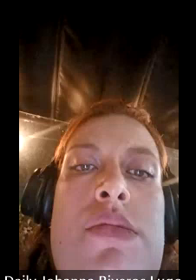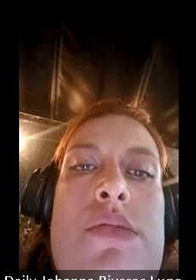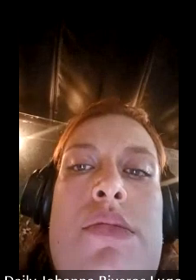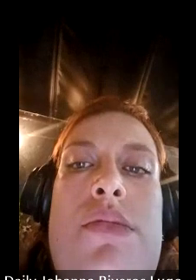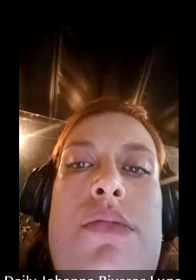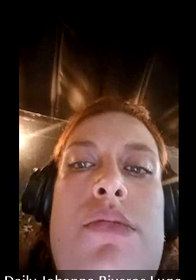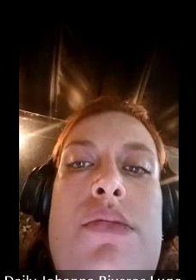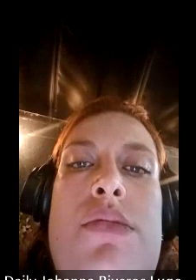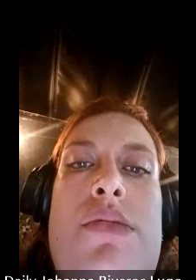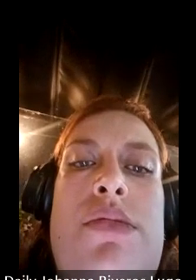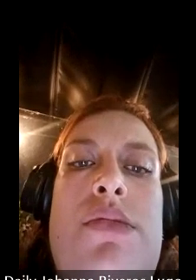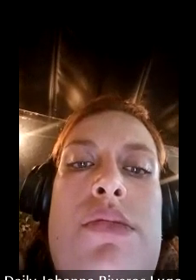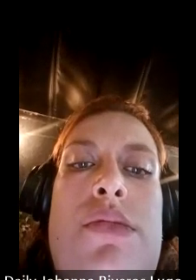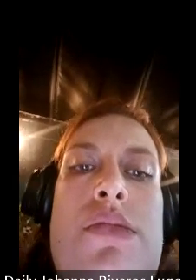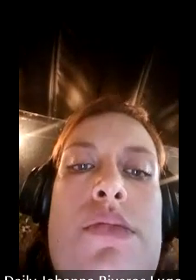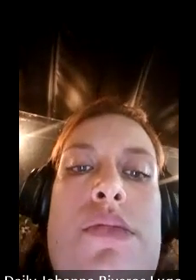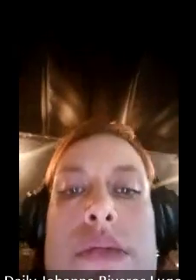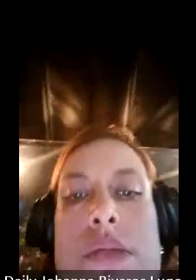1484 metros por segundo.